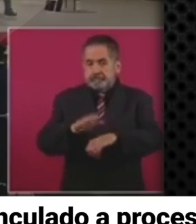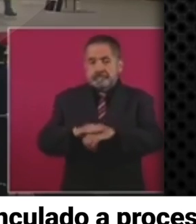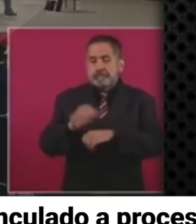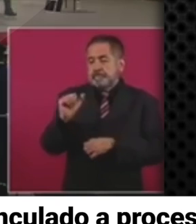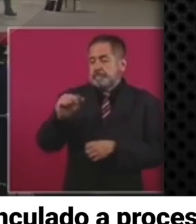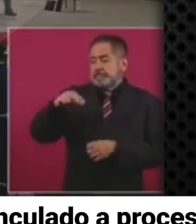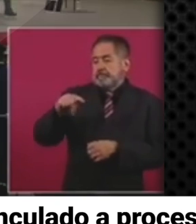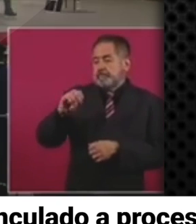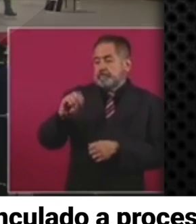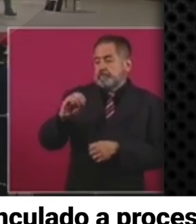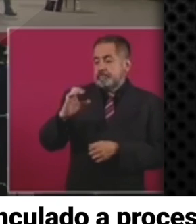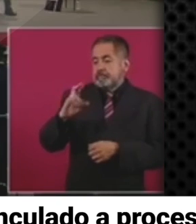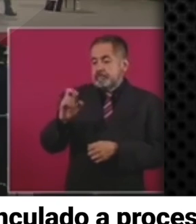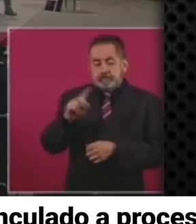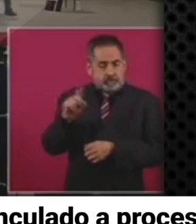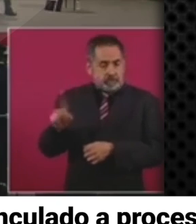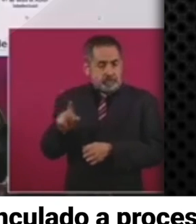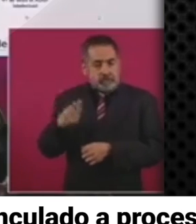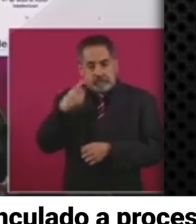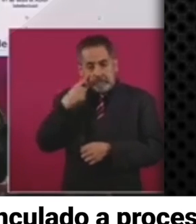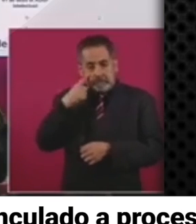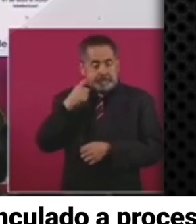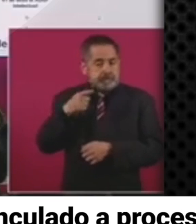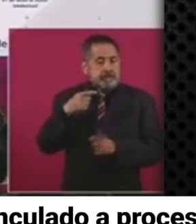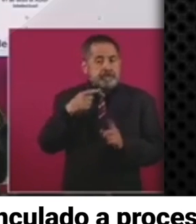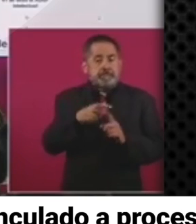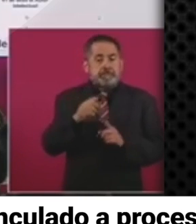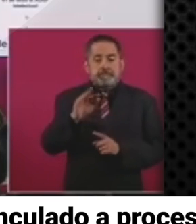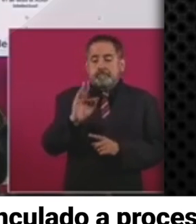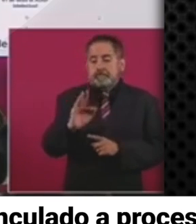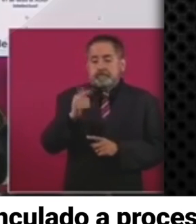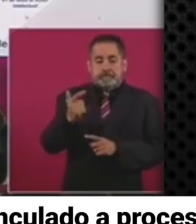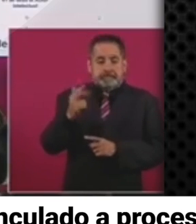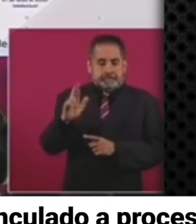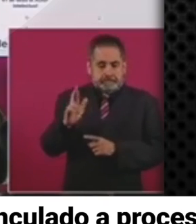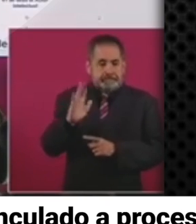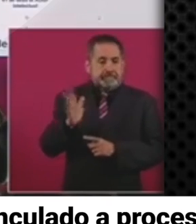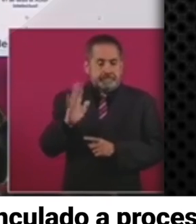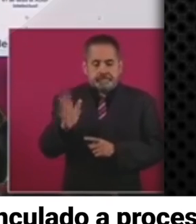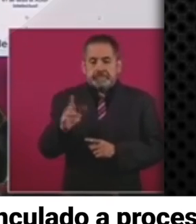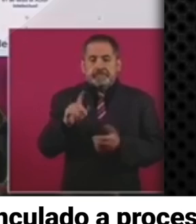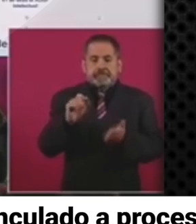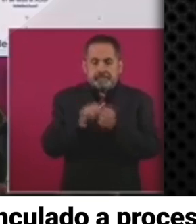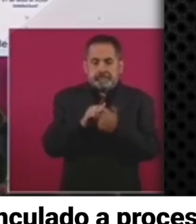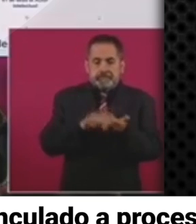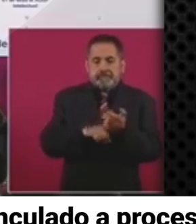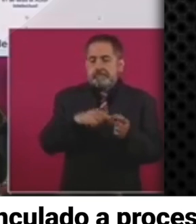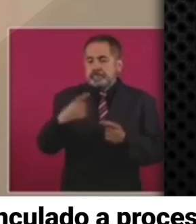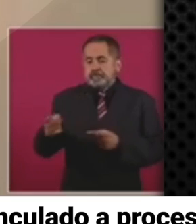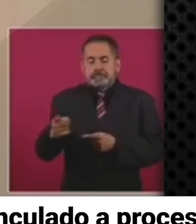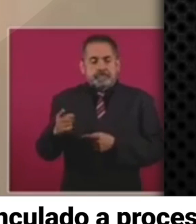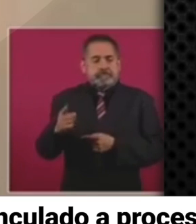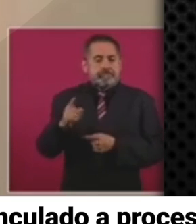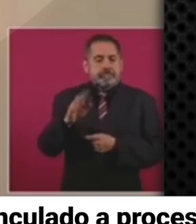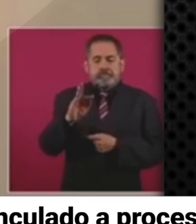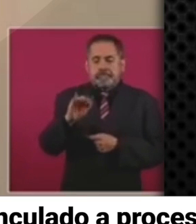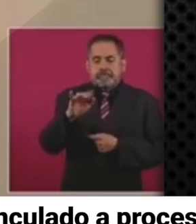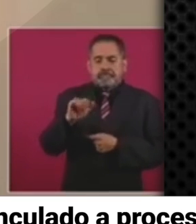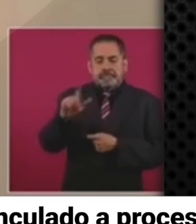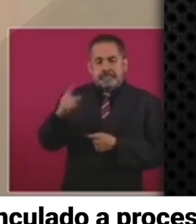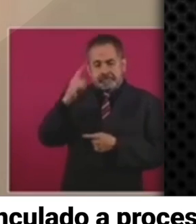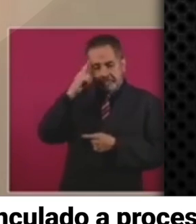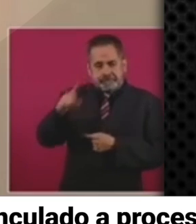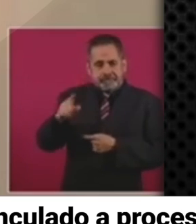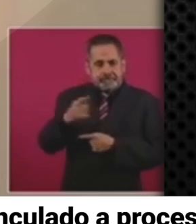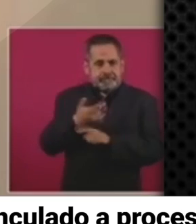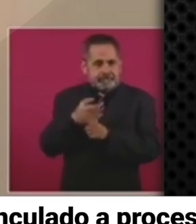de la Cruz, la Fiscalía General de la República, a través de la Fiscalía para Delitos que Atentan contra la Libertad